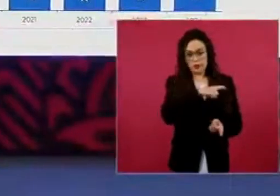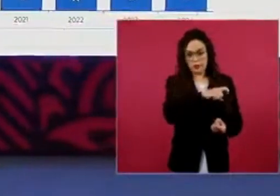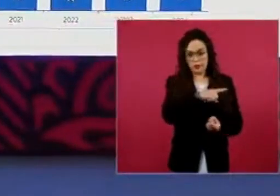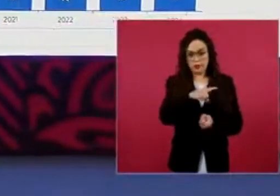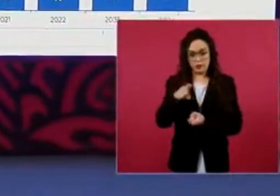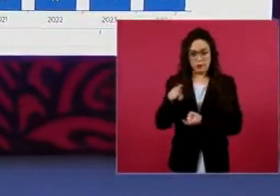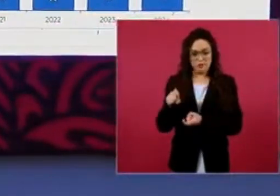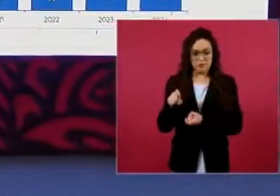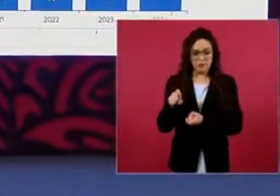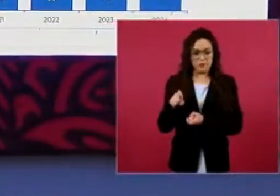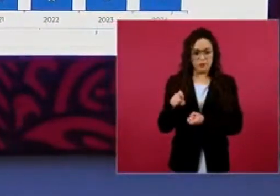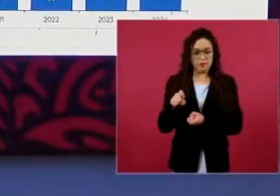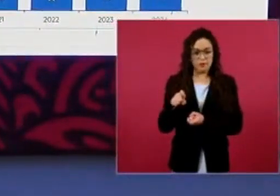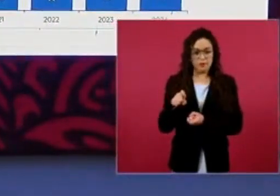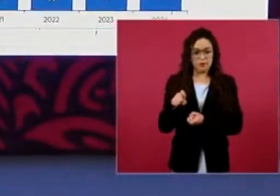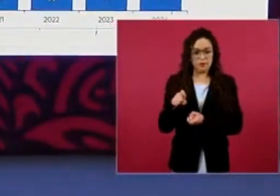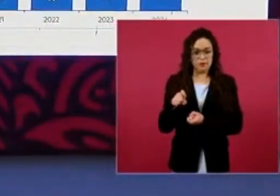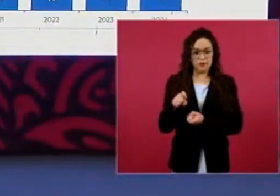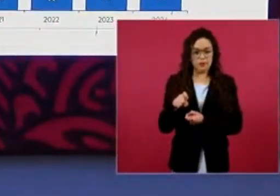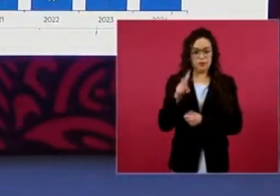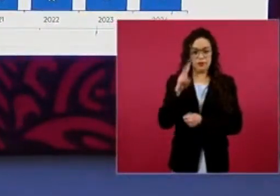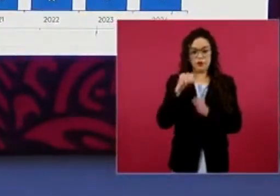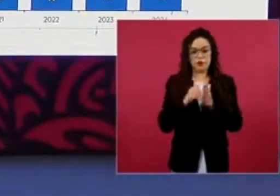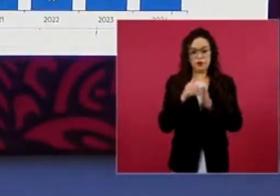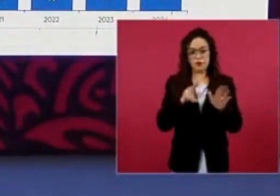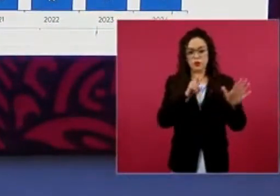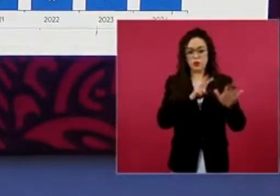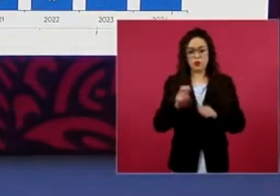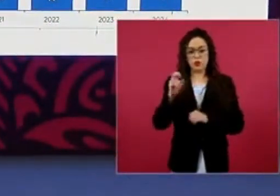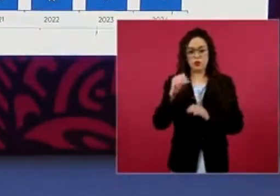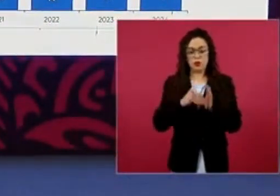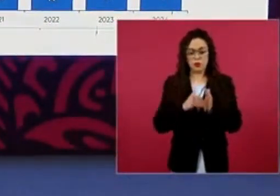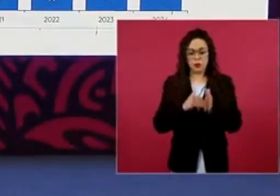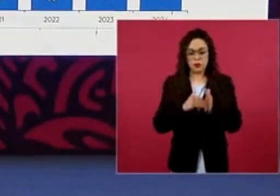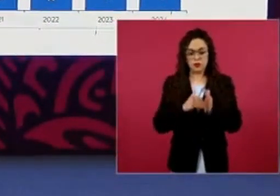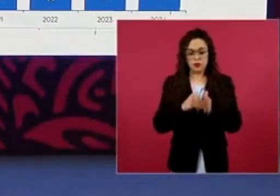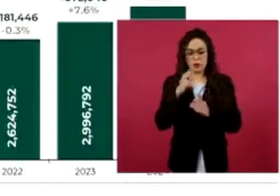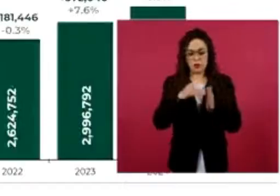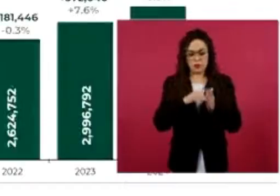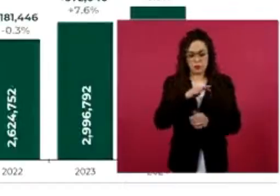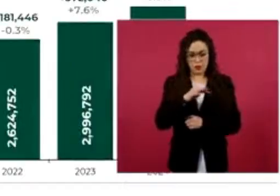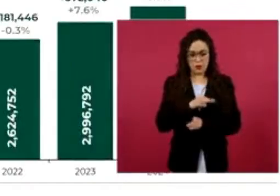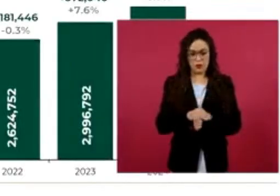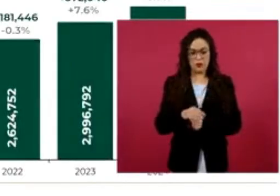ya en el 19, 2.200.000, en el 20,